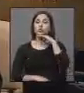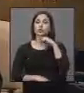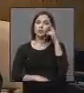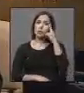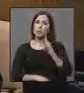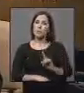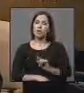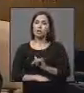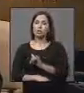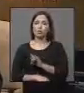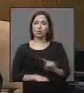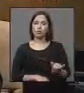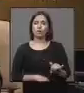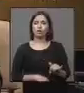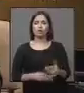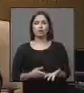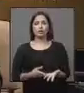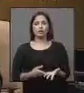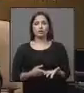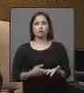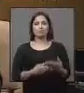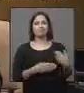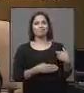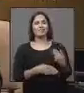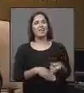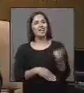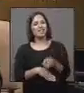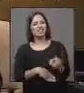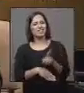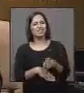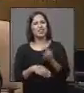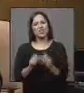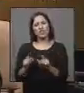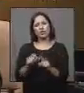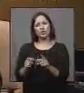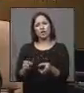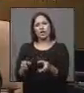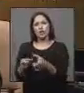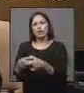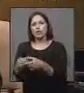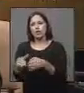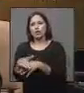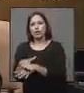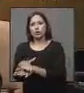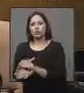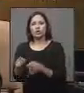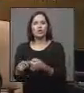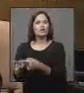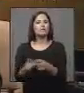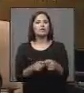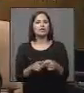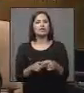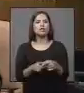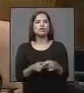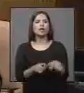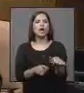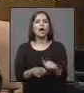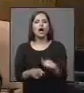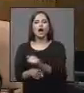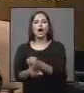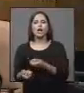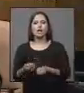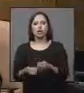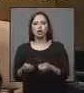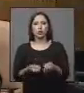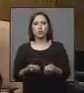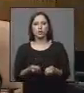las sucesivas denuncias sobre colusión en distintos sectores económicos, yo creo que